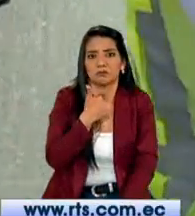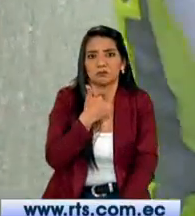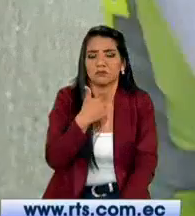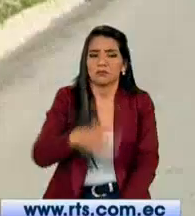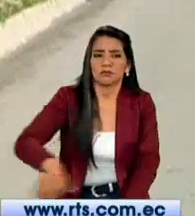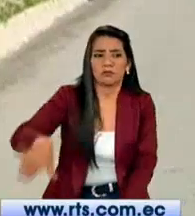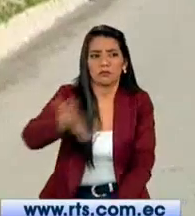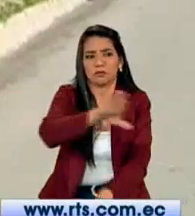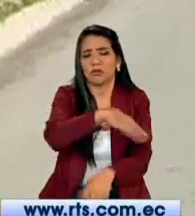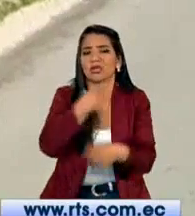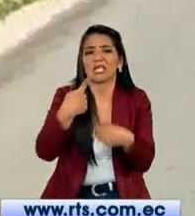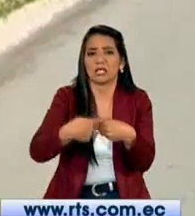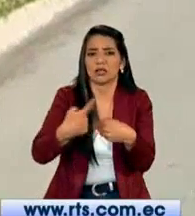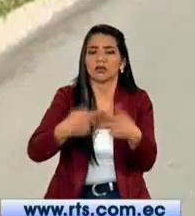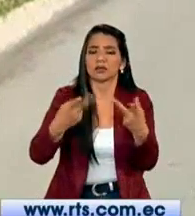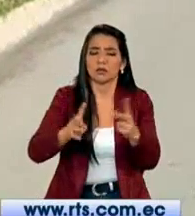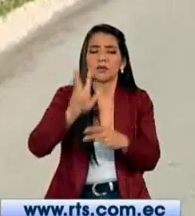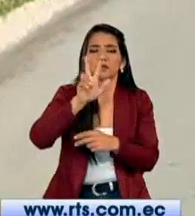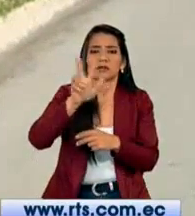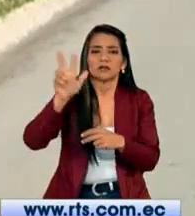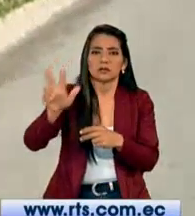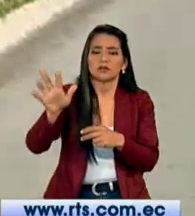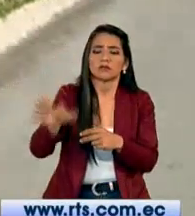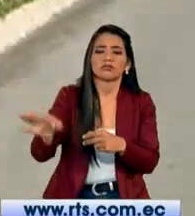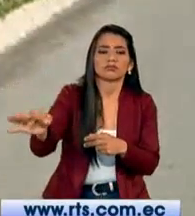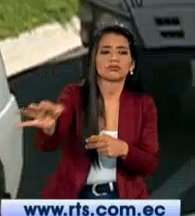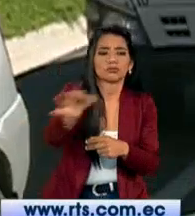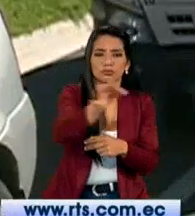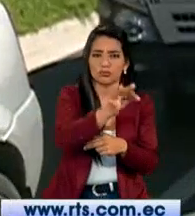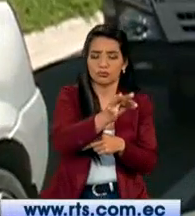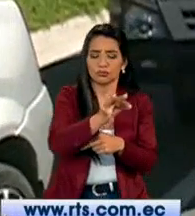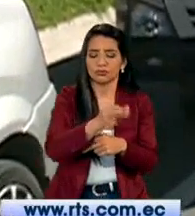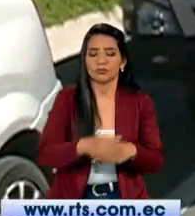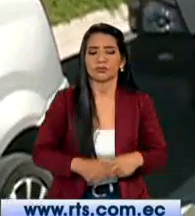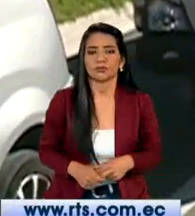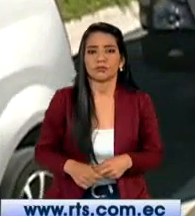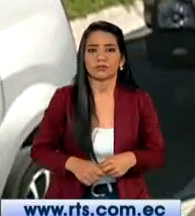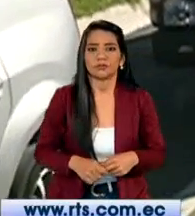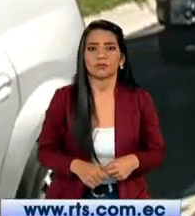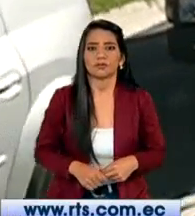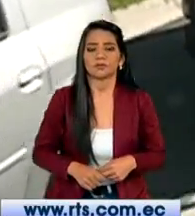urbano y las 33 parroquias rurales del Cantón Quito, informó Paola Hurtado.